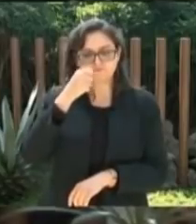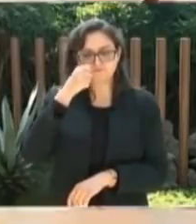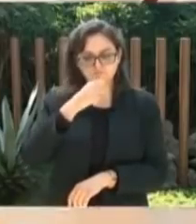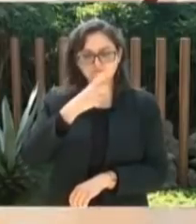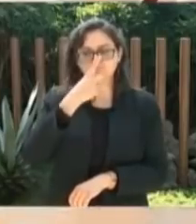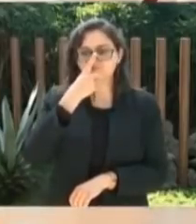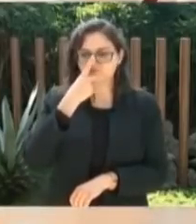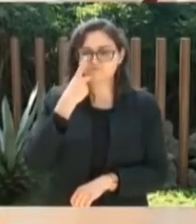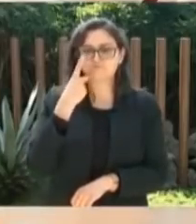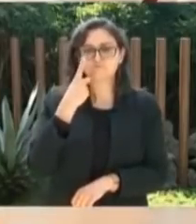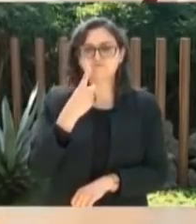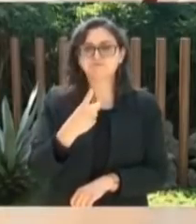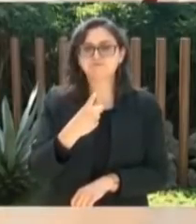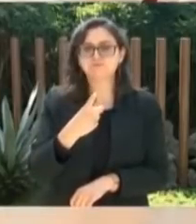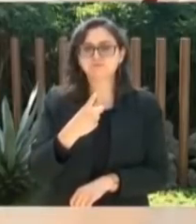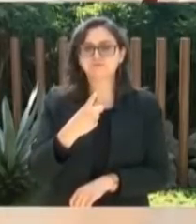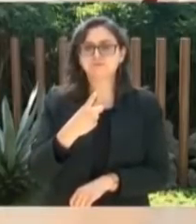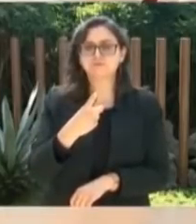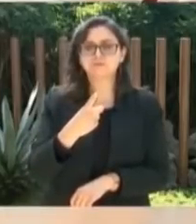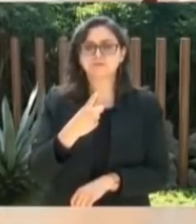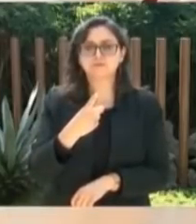está entre los